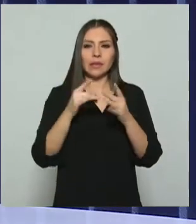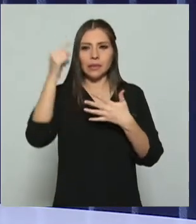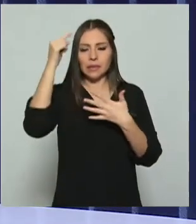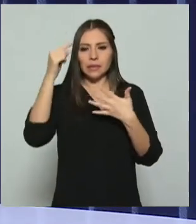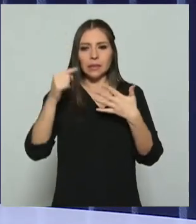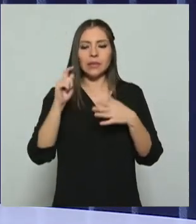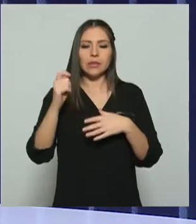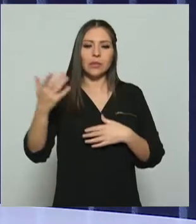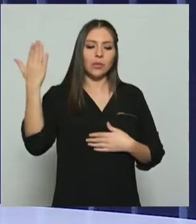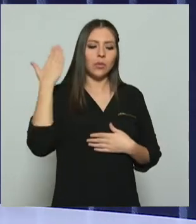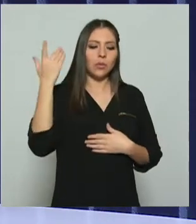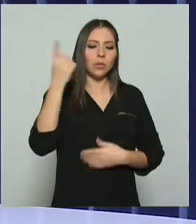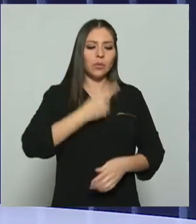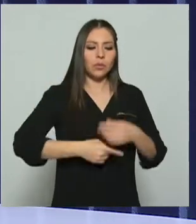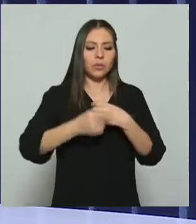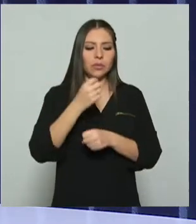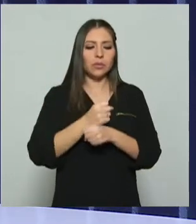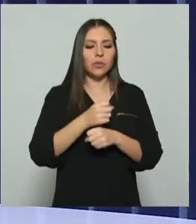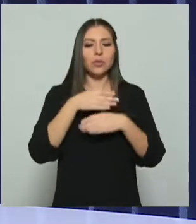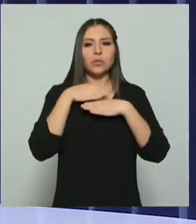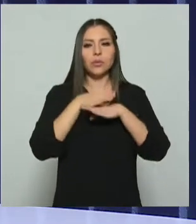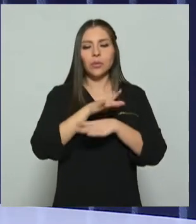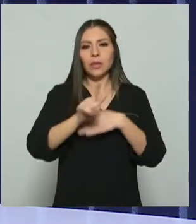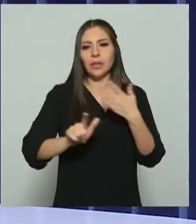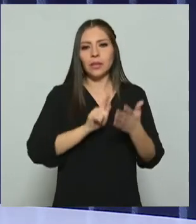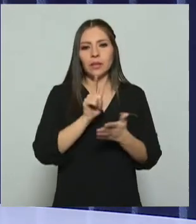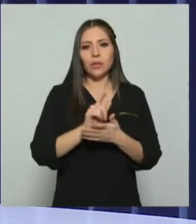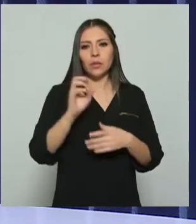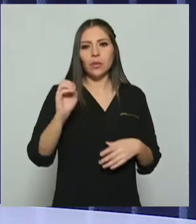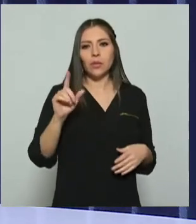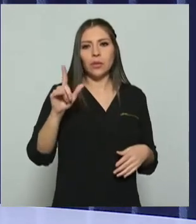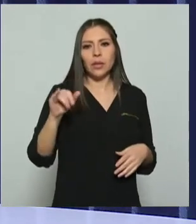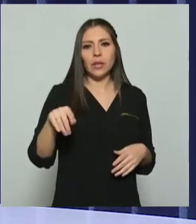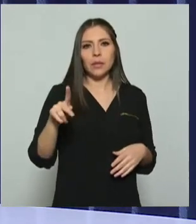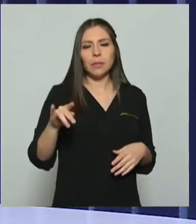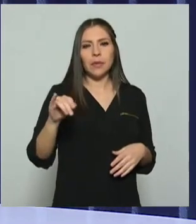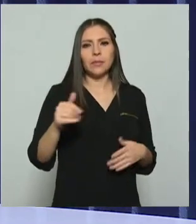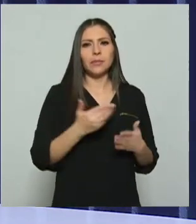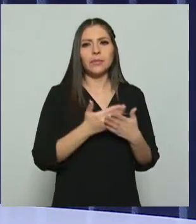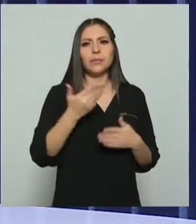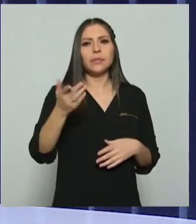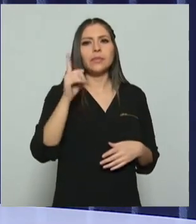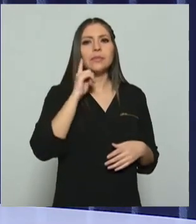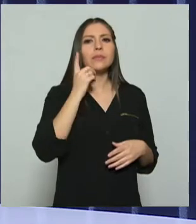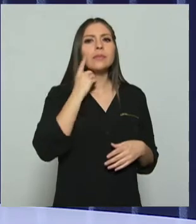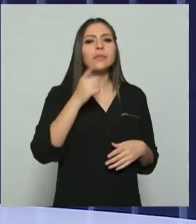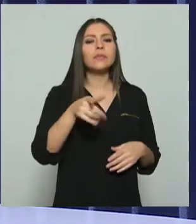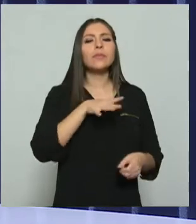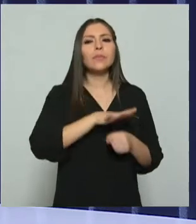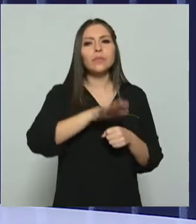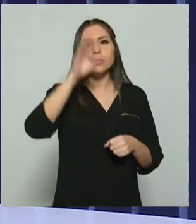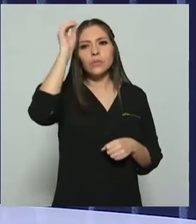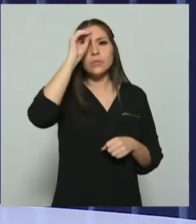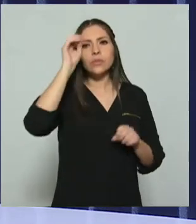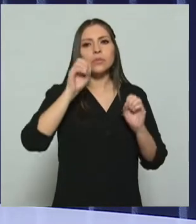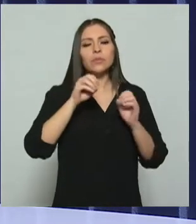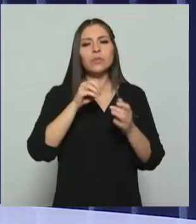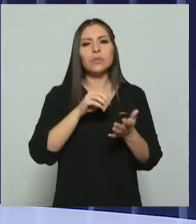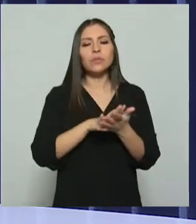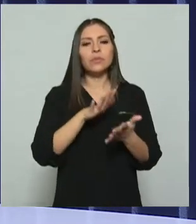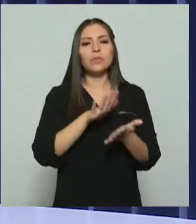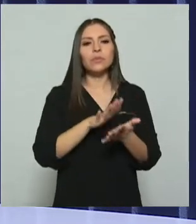desde el año pasado todo lo relacionado con la Ley Olimpia. ¿Qué opinas, diputada, sobre el registro de agresores como lo